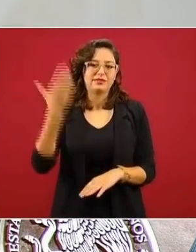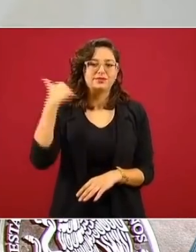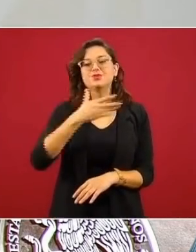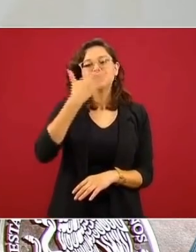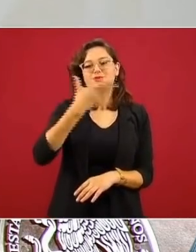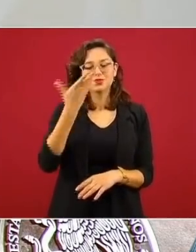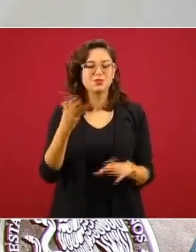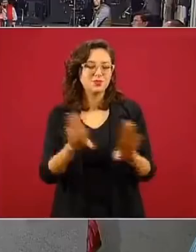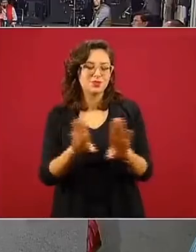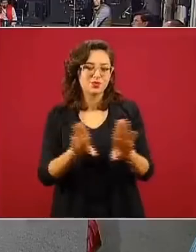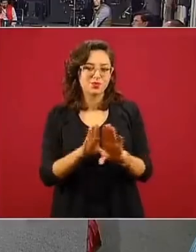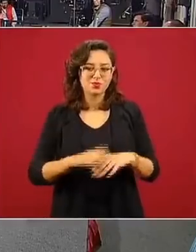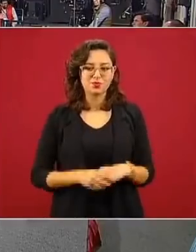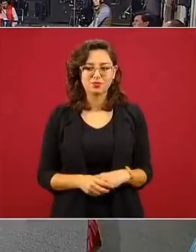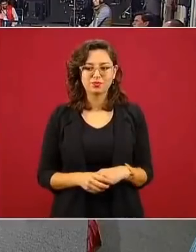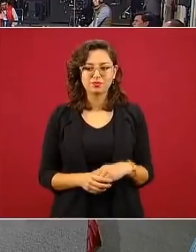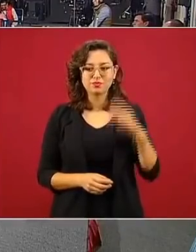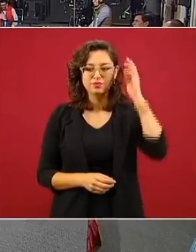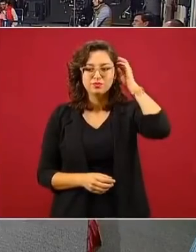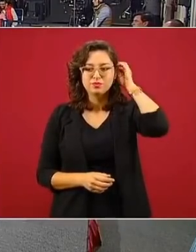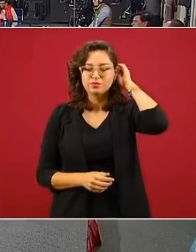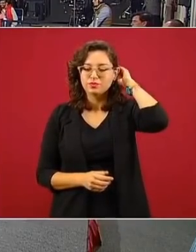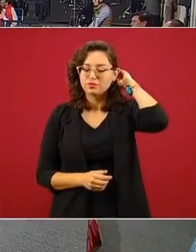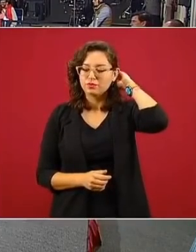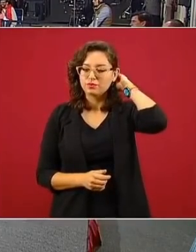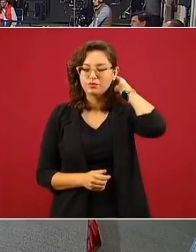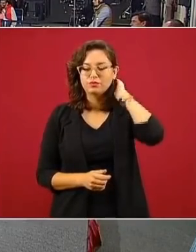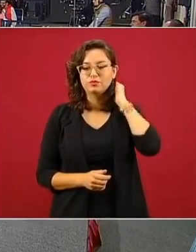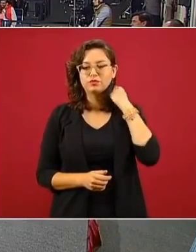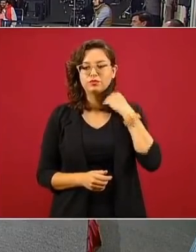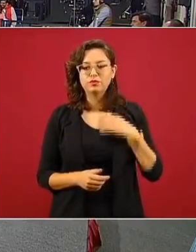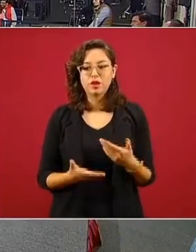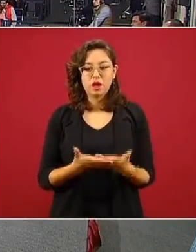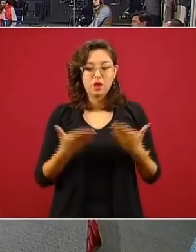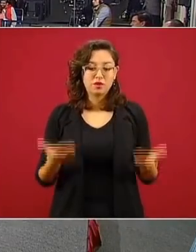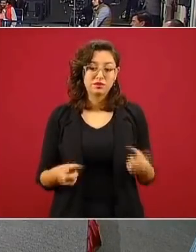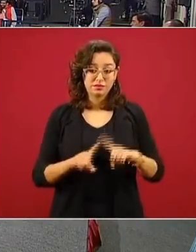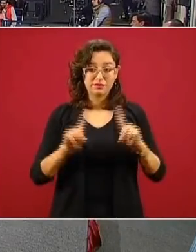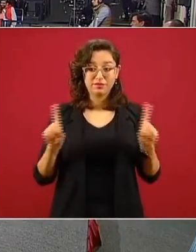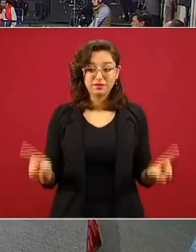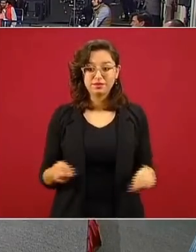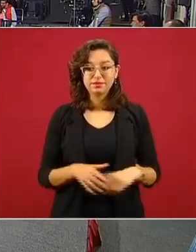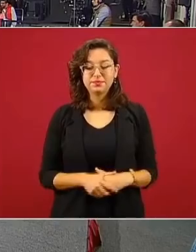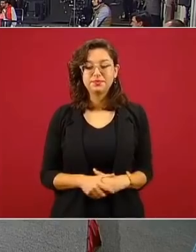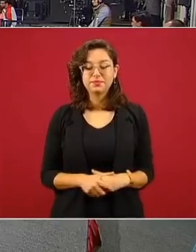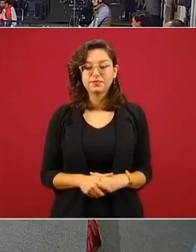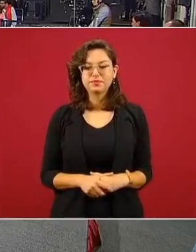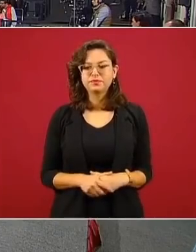antes. Muy bien, pero ahora es otra cosa. Vamos con Sharon